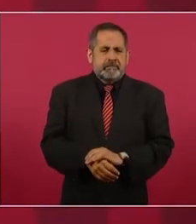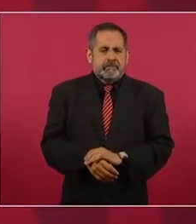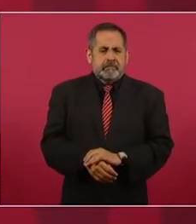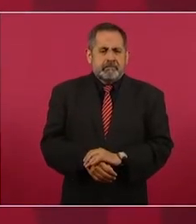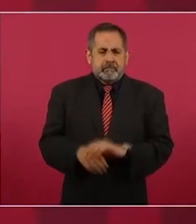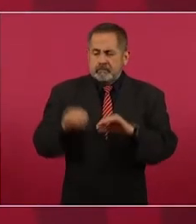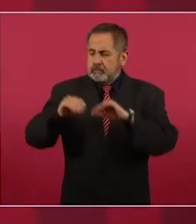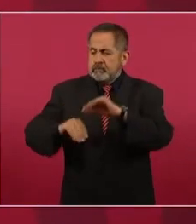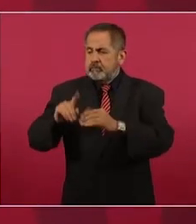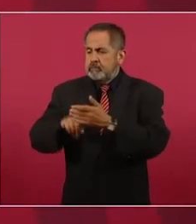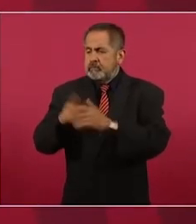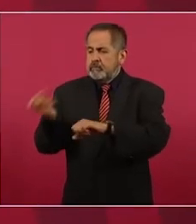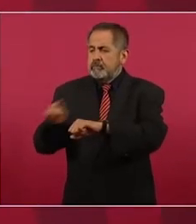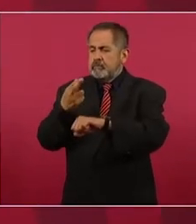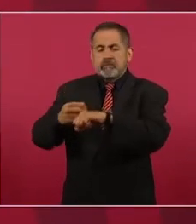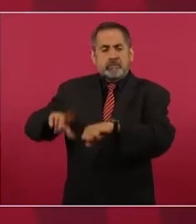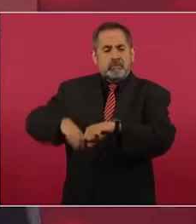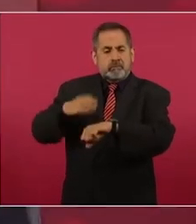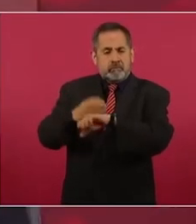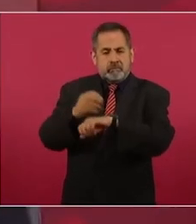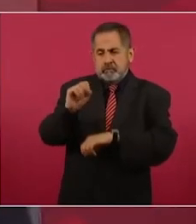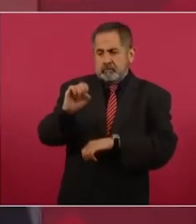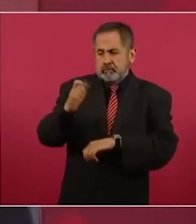¿La hizo Gobernación?